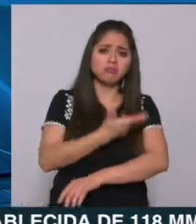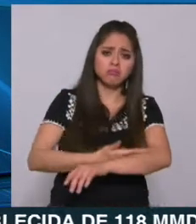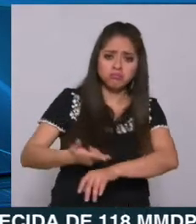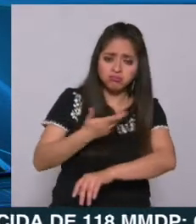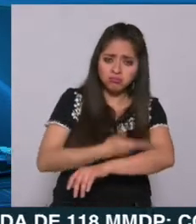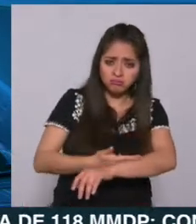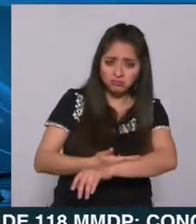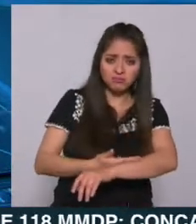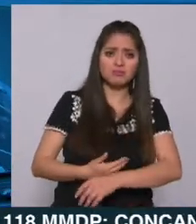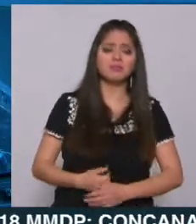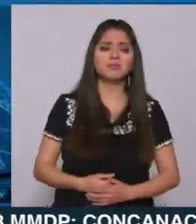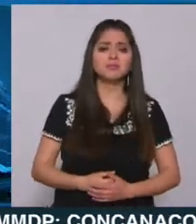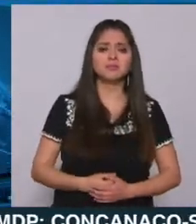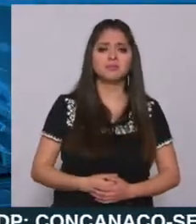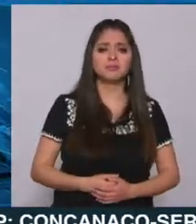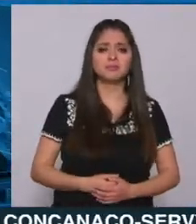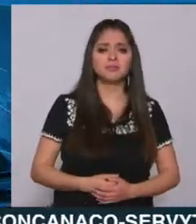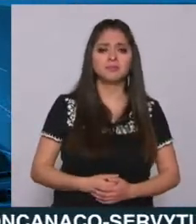quitarle,